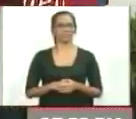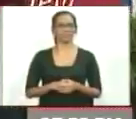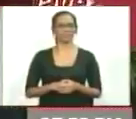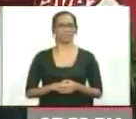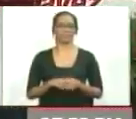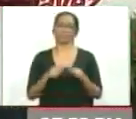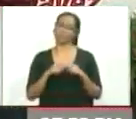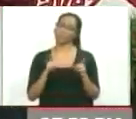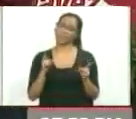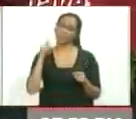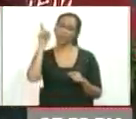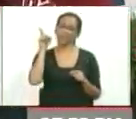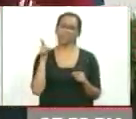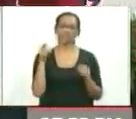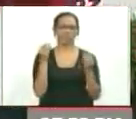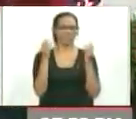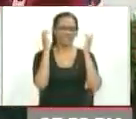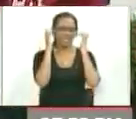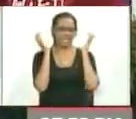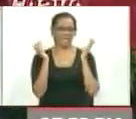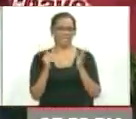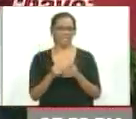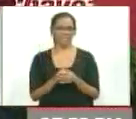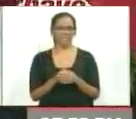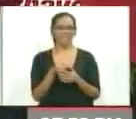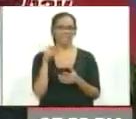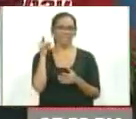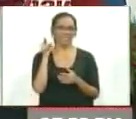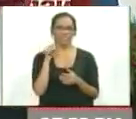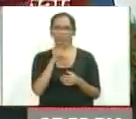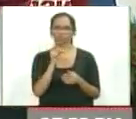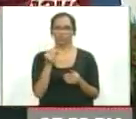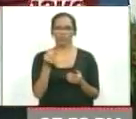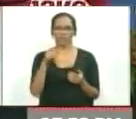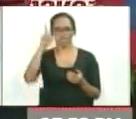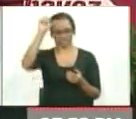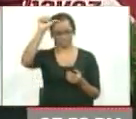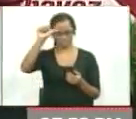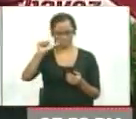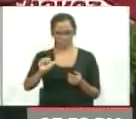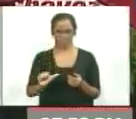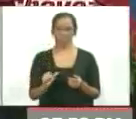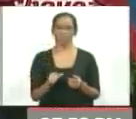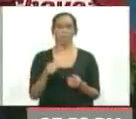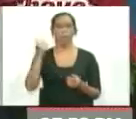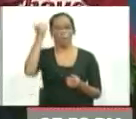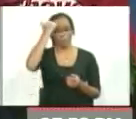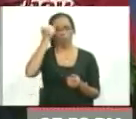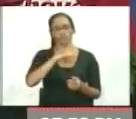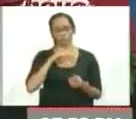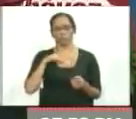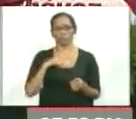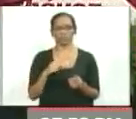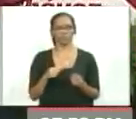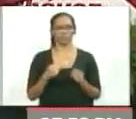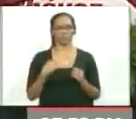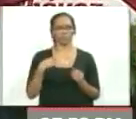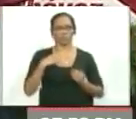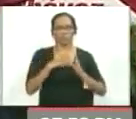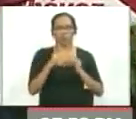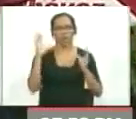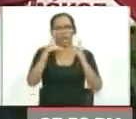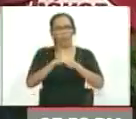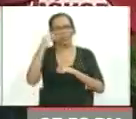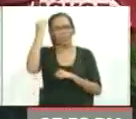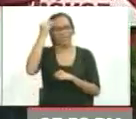pero ellos son muy inteligentes, ve, ellos no le dan la lectura que es, porque ellos son muy inteligentes. Brutos somos nosotros, yo pasé toda la noche pensando